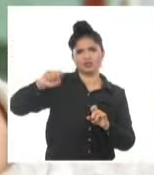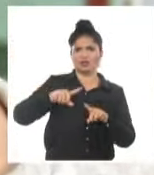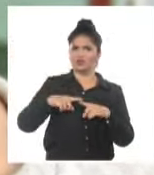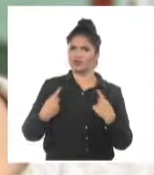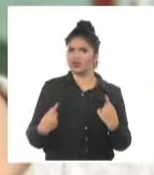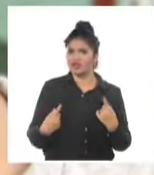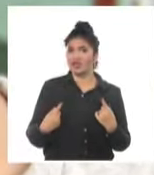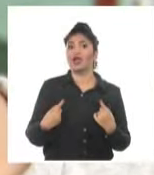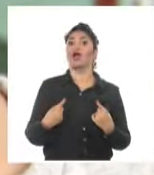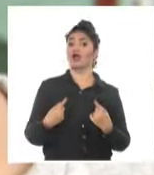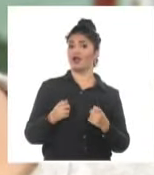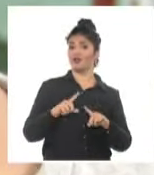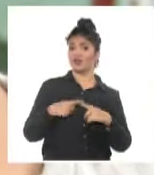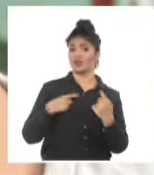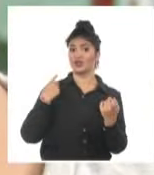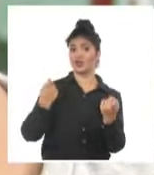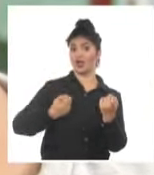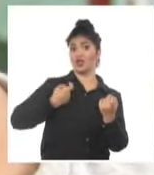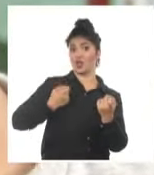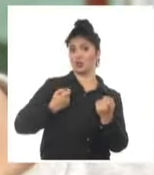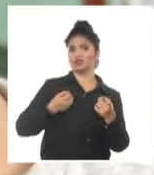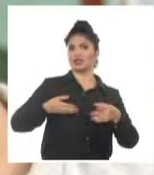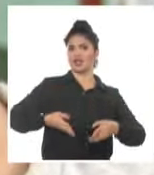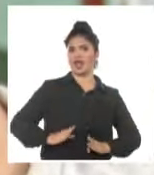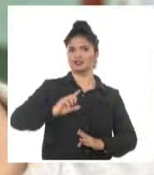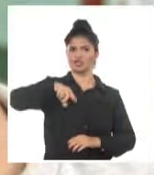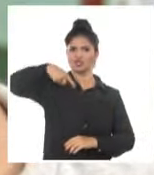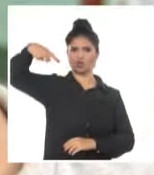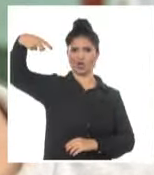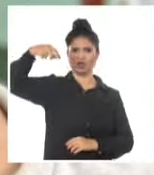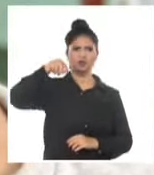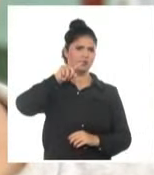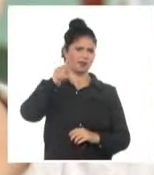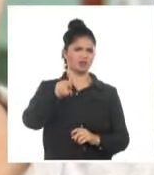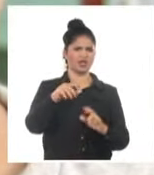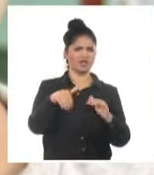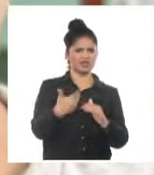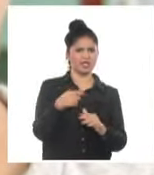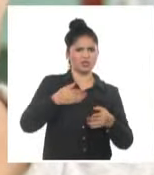Porque yo nací en un tornado. ¿Y qué pasó ese día? ¿Qué pasó el día en que tú naciste?